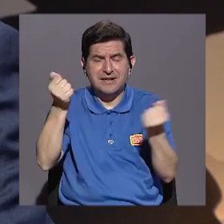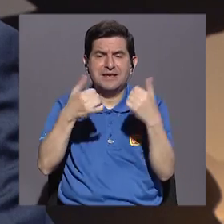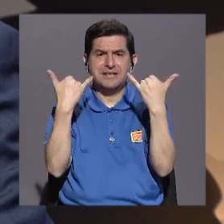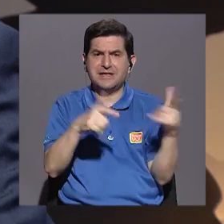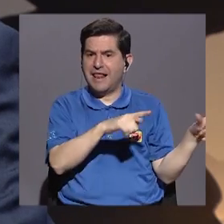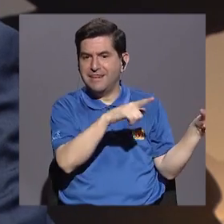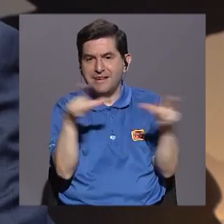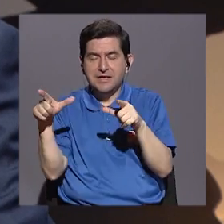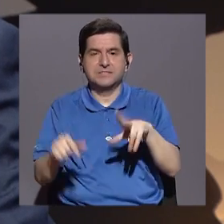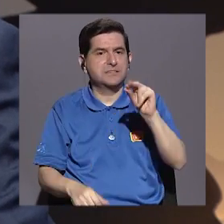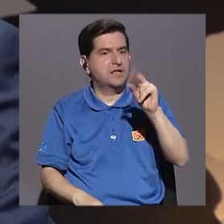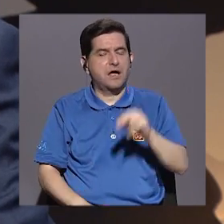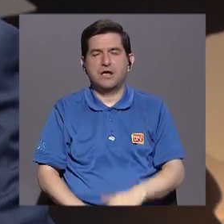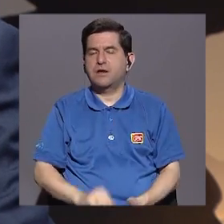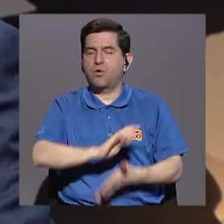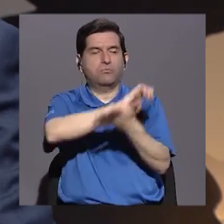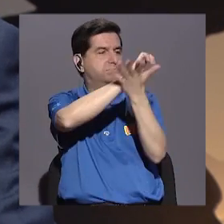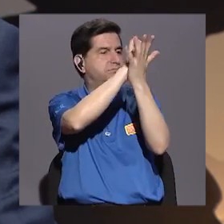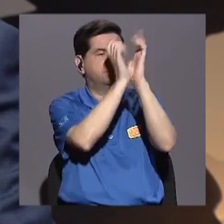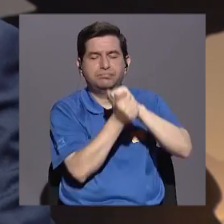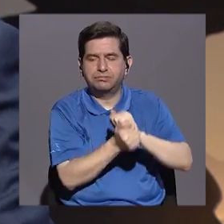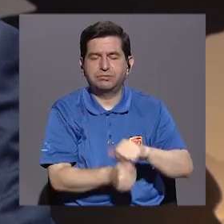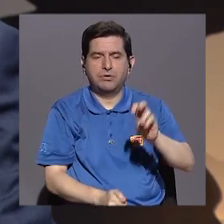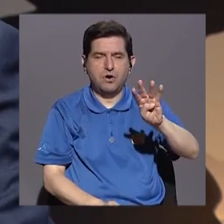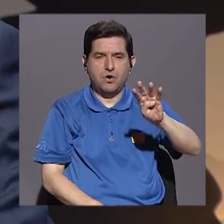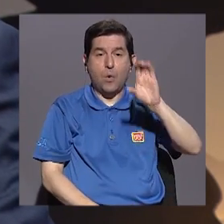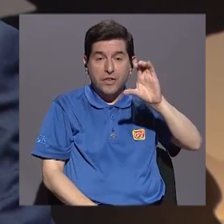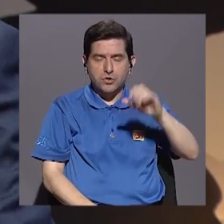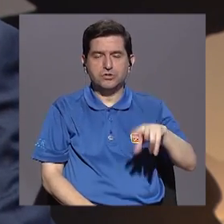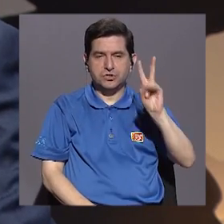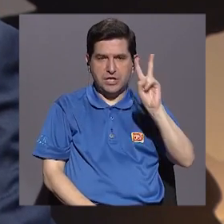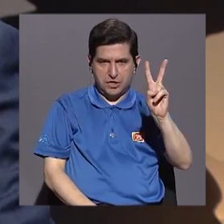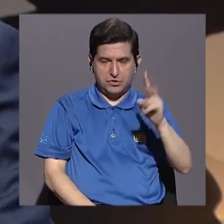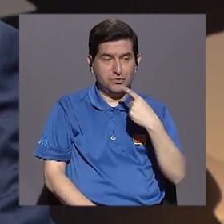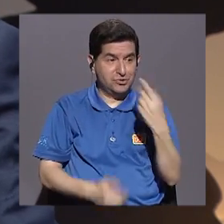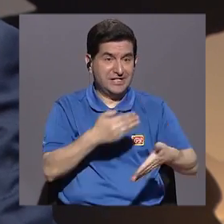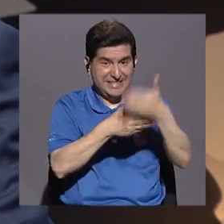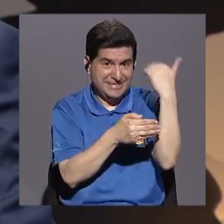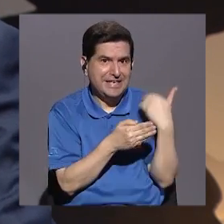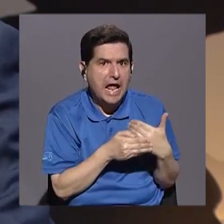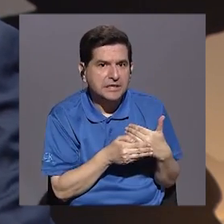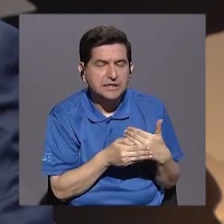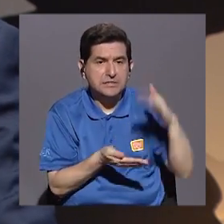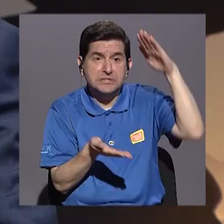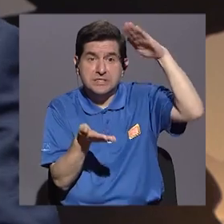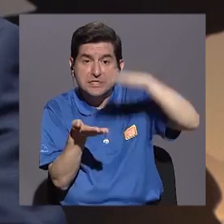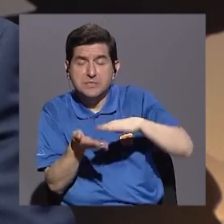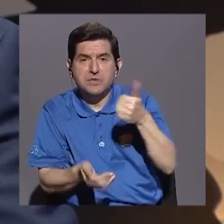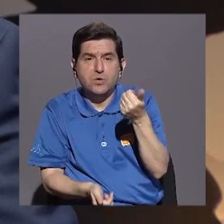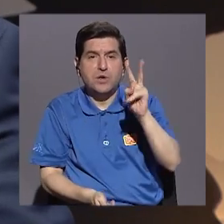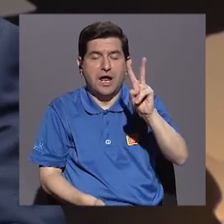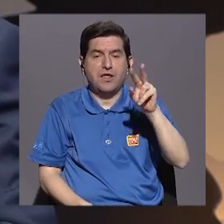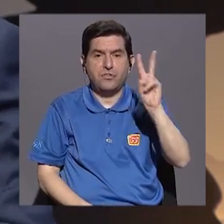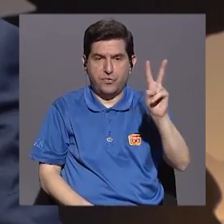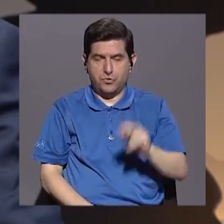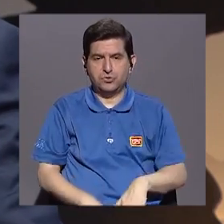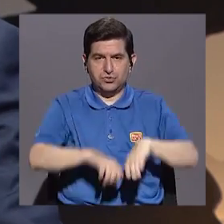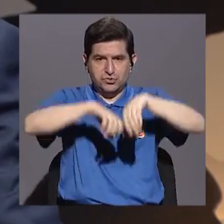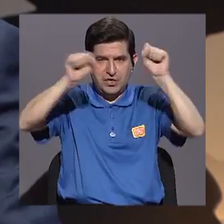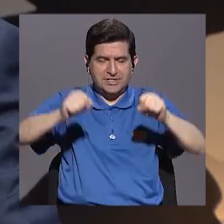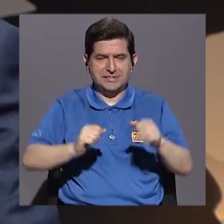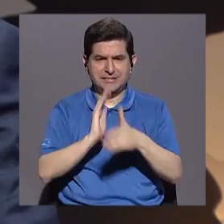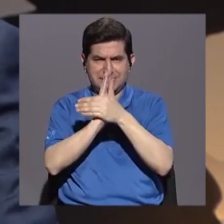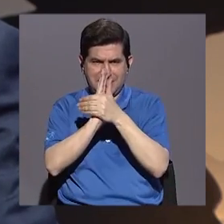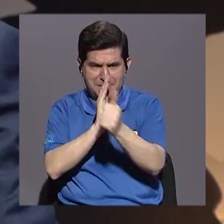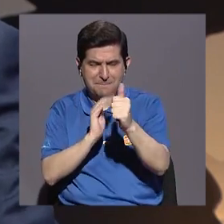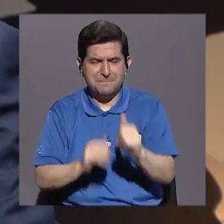vehículo ya estaban definidas a tener que convertir los 400 voltios que estábamos definiendo de mencionando anteriormente a 12 voltios todo el sistema de